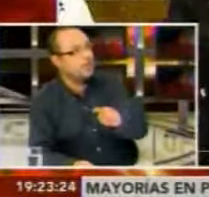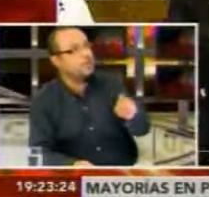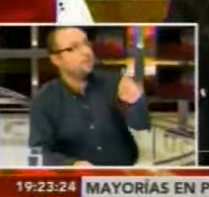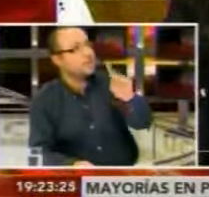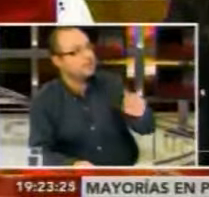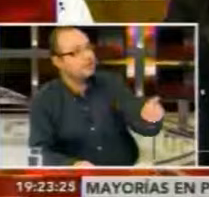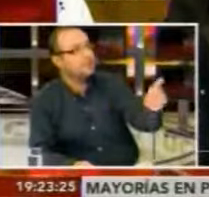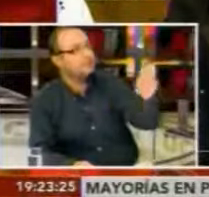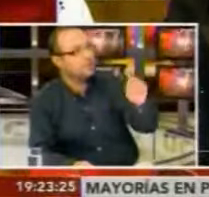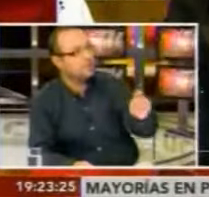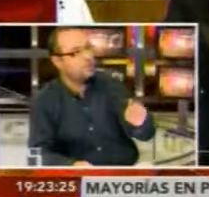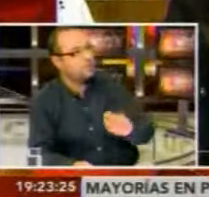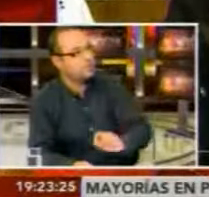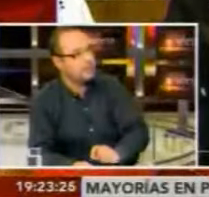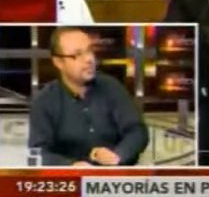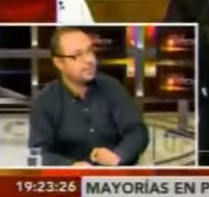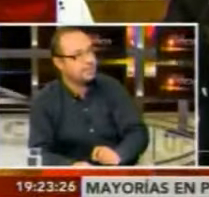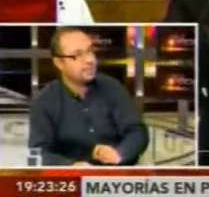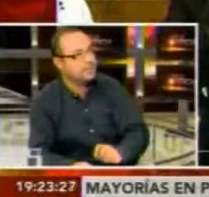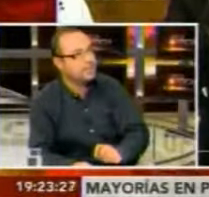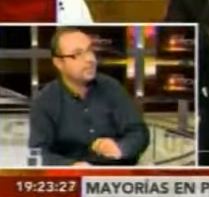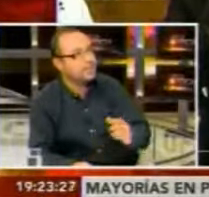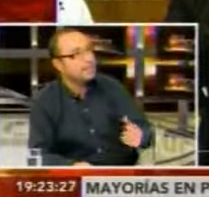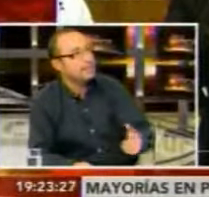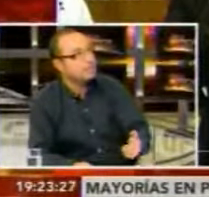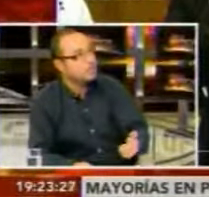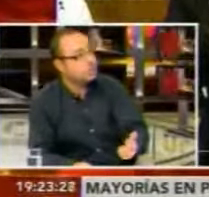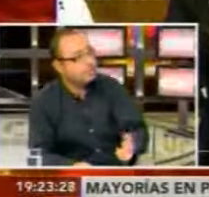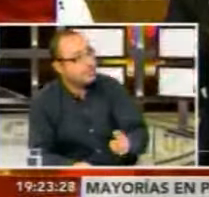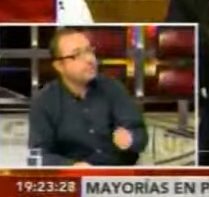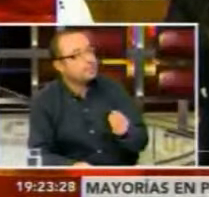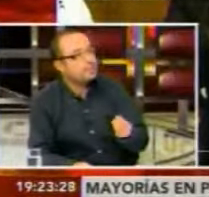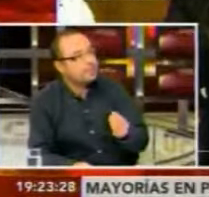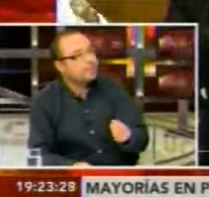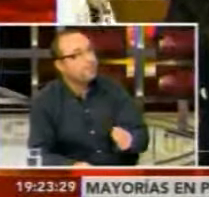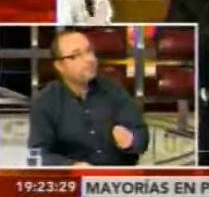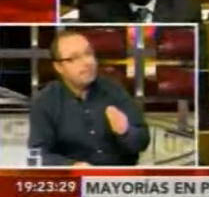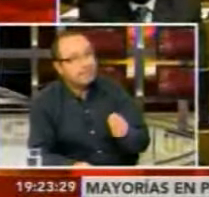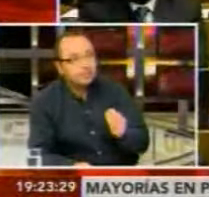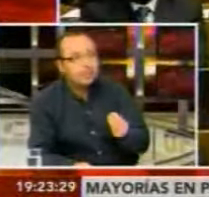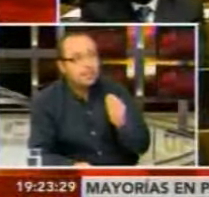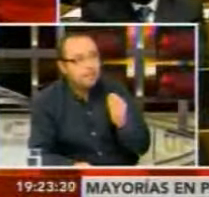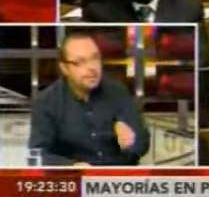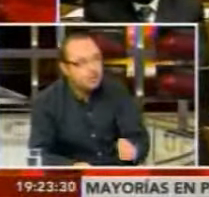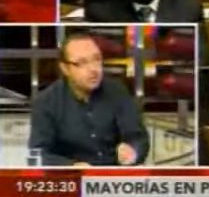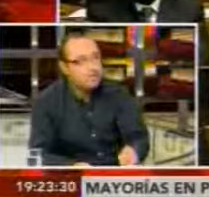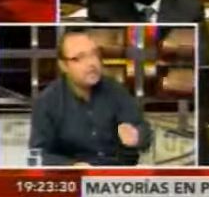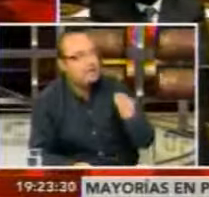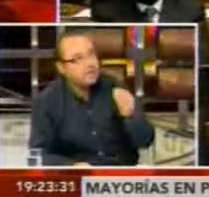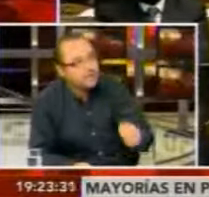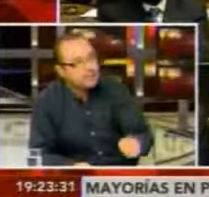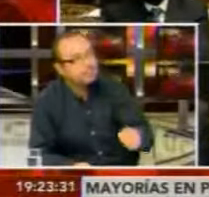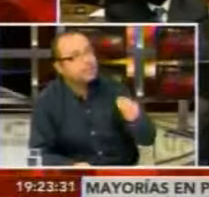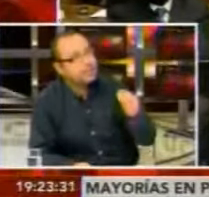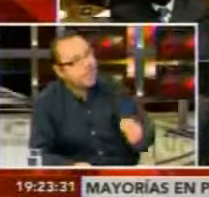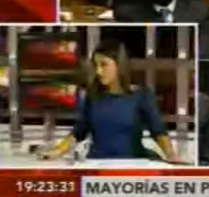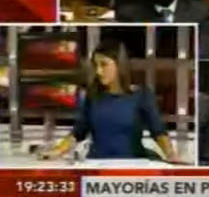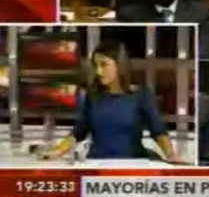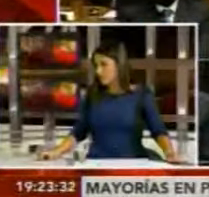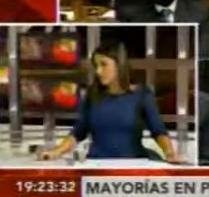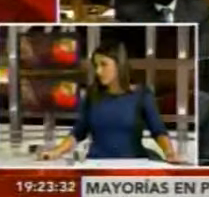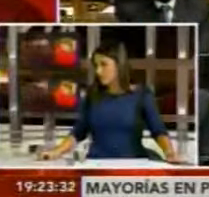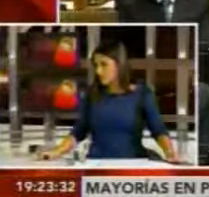es superior a las diferencias entre el Partido Comunista y la Democracia Cristiana. ¿Por qué se equivoca tanto Peña Hilillo en ese tipo de declaraciones? Es un desprecio a las